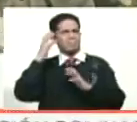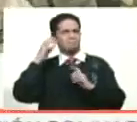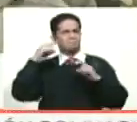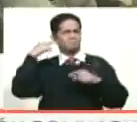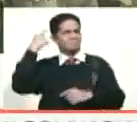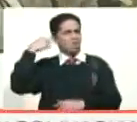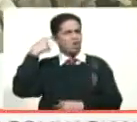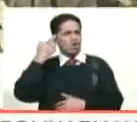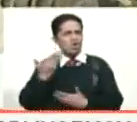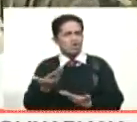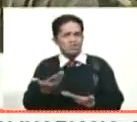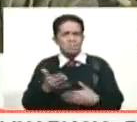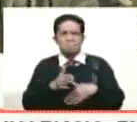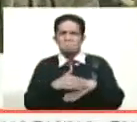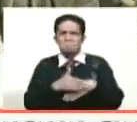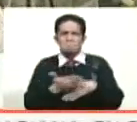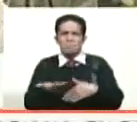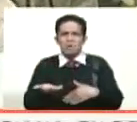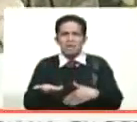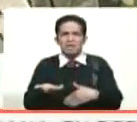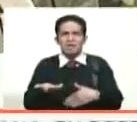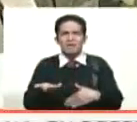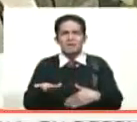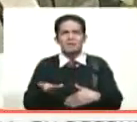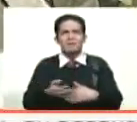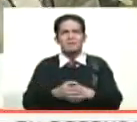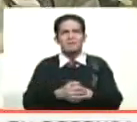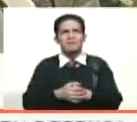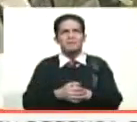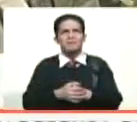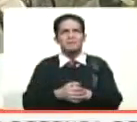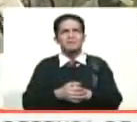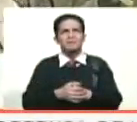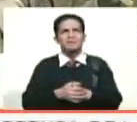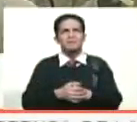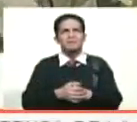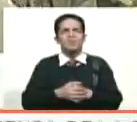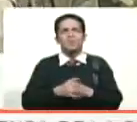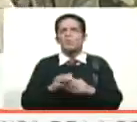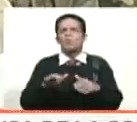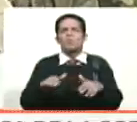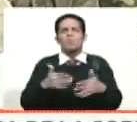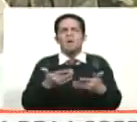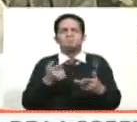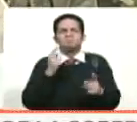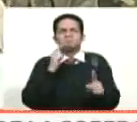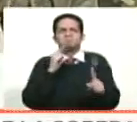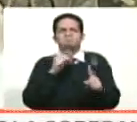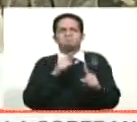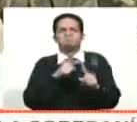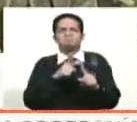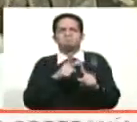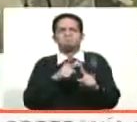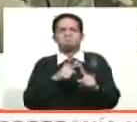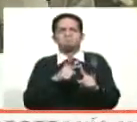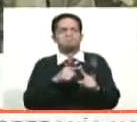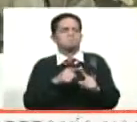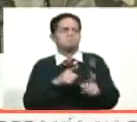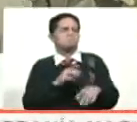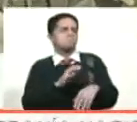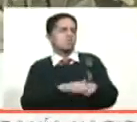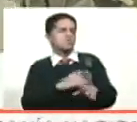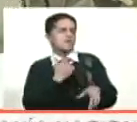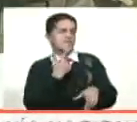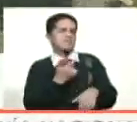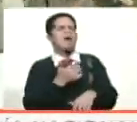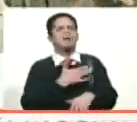¿A razón de qué? ¿Cuál es la causa bélica que tiene Donald Trump para declararle una guerra militar